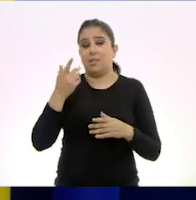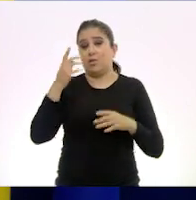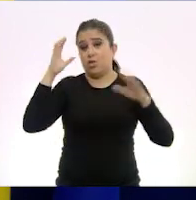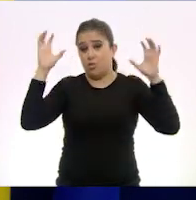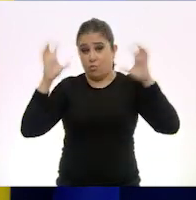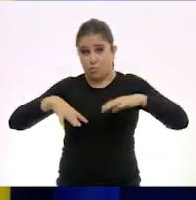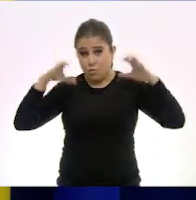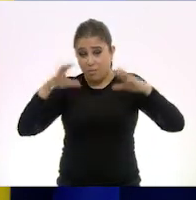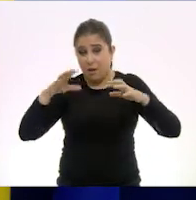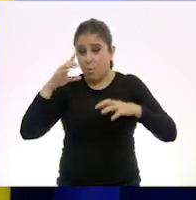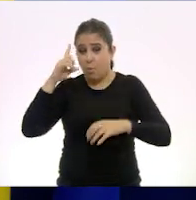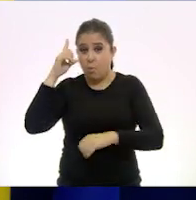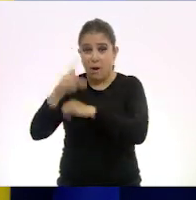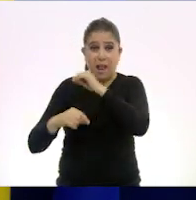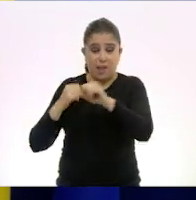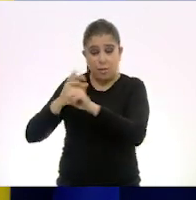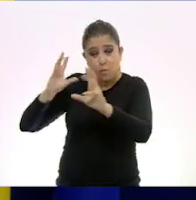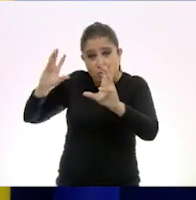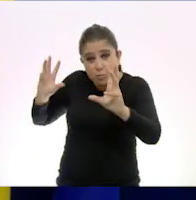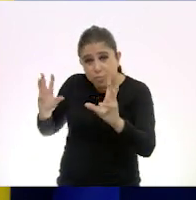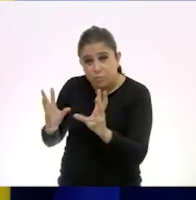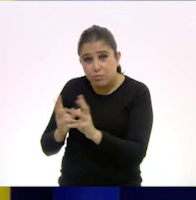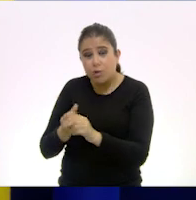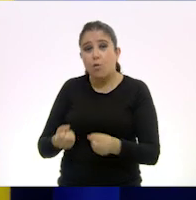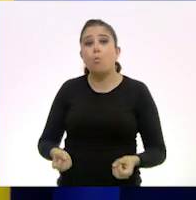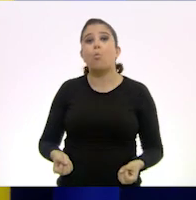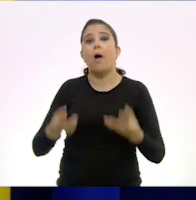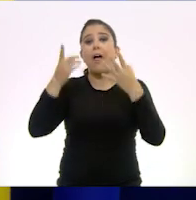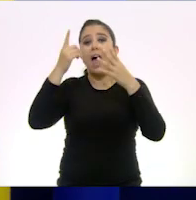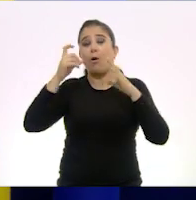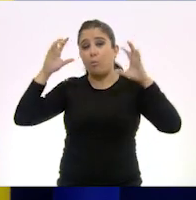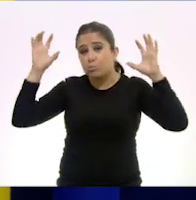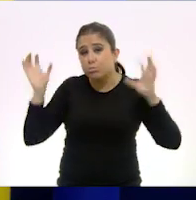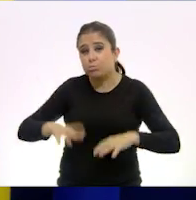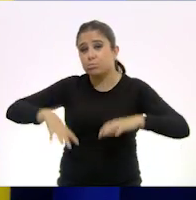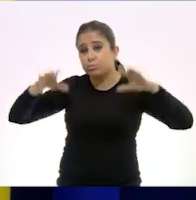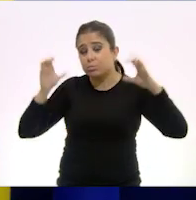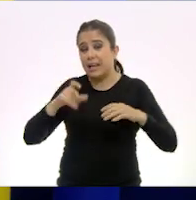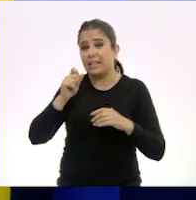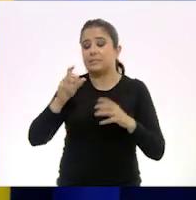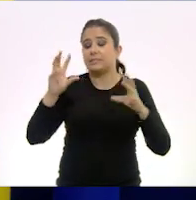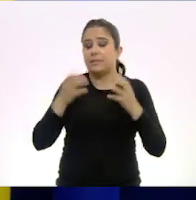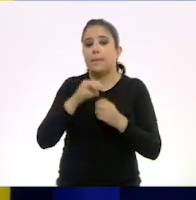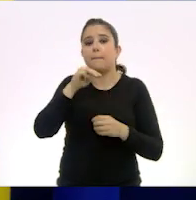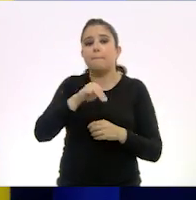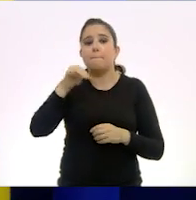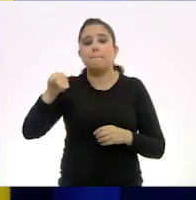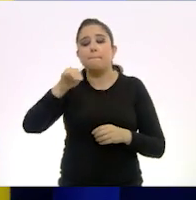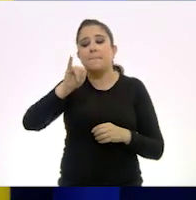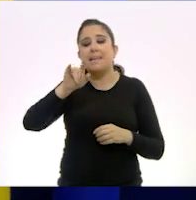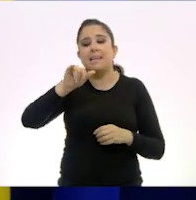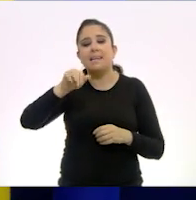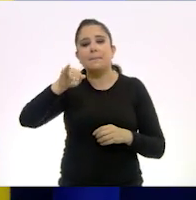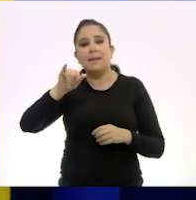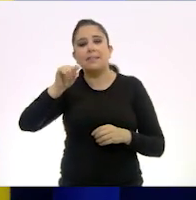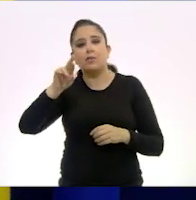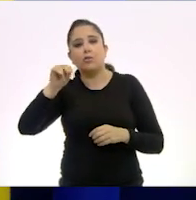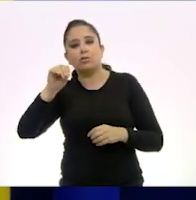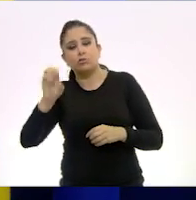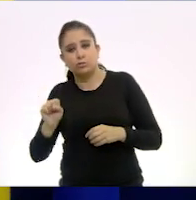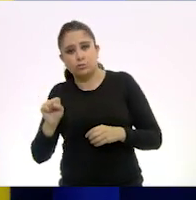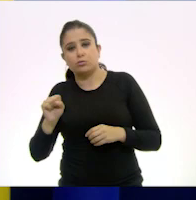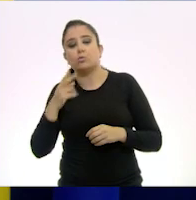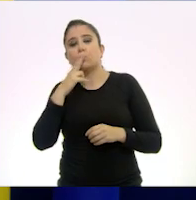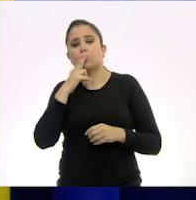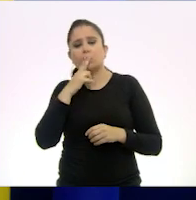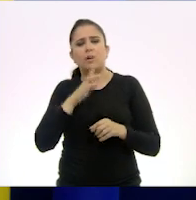lluvia al año es la cantidad de agua a la superficie terrestre y se mide en milímetros utilizando un